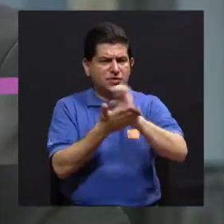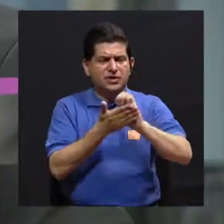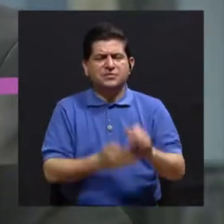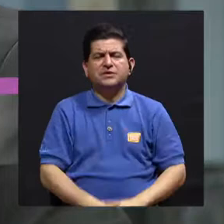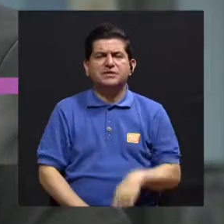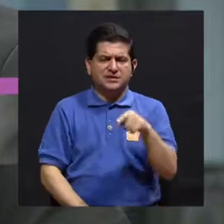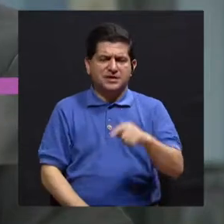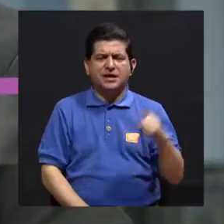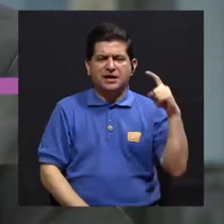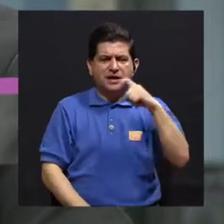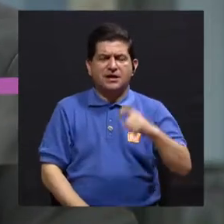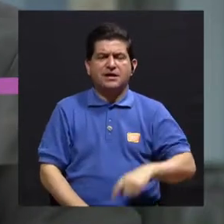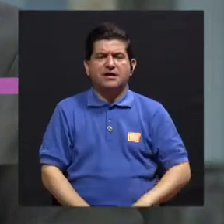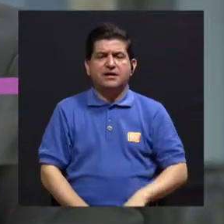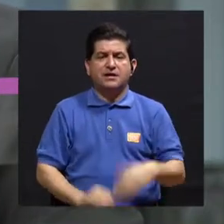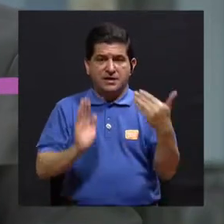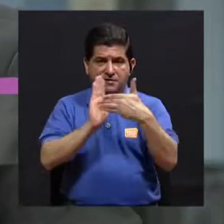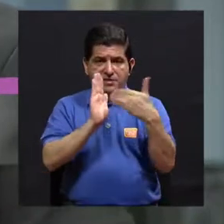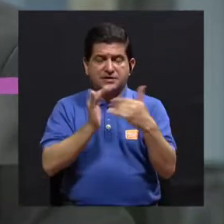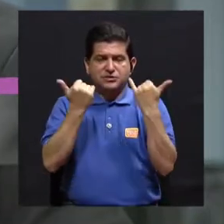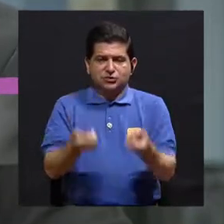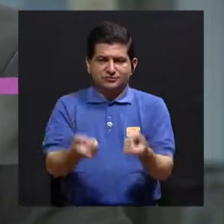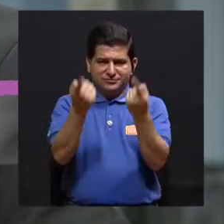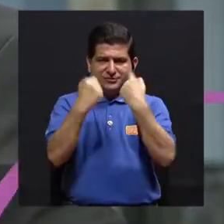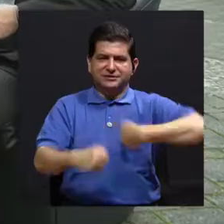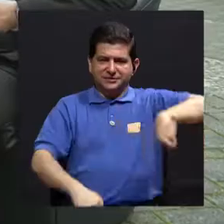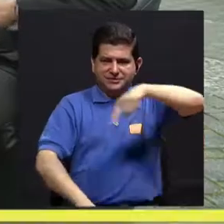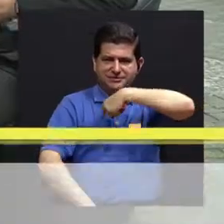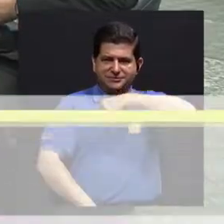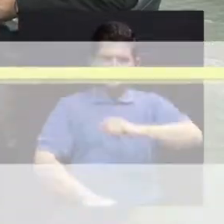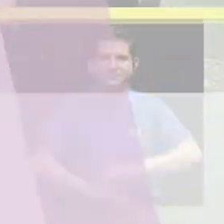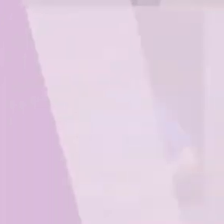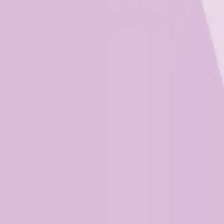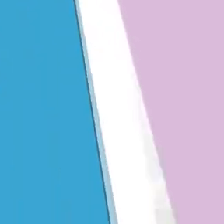la parasitosis. Quédense con nosotros y ya regresamos.